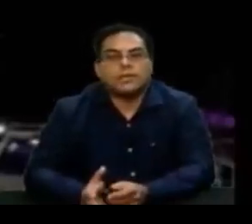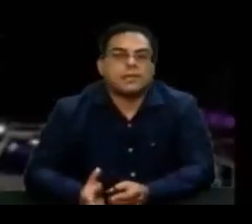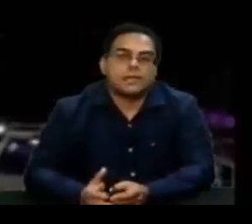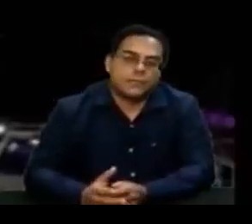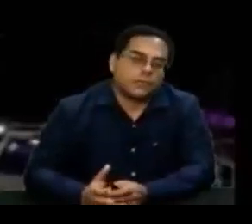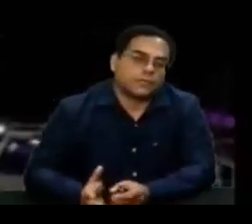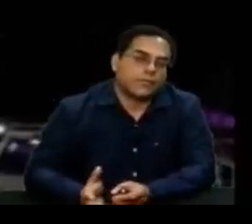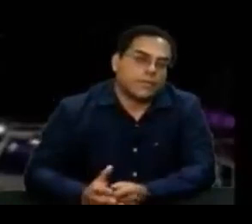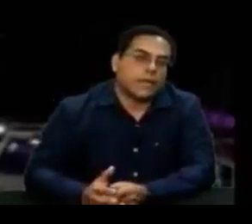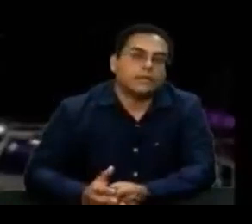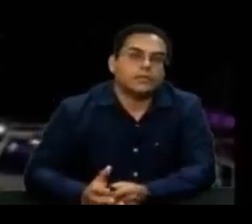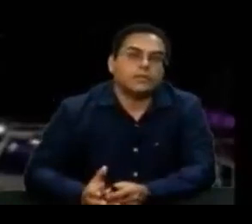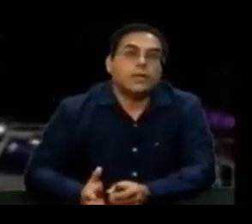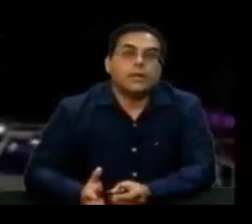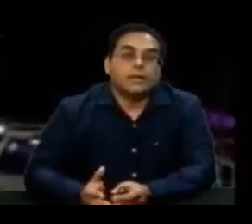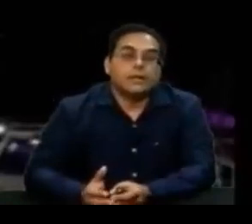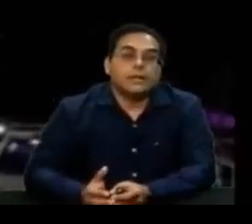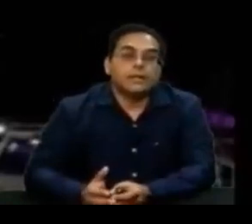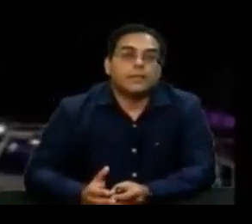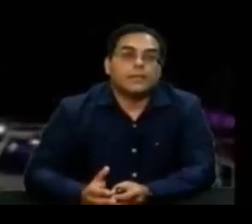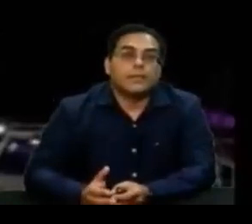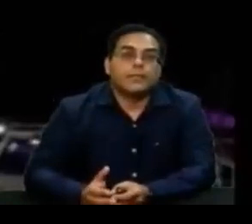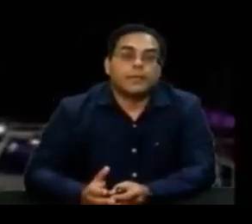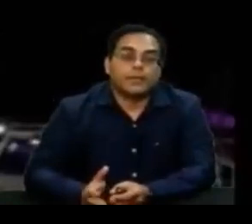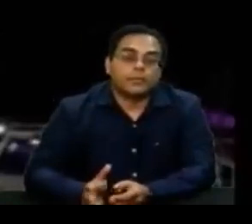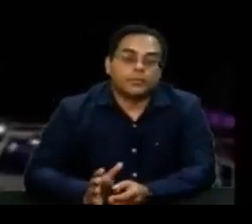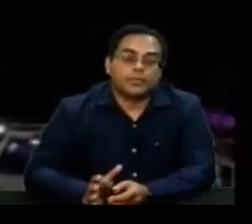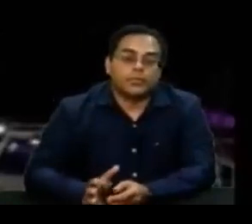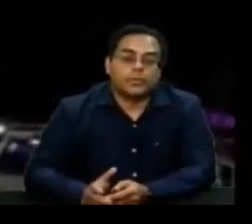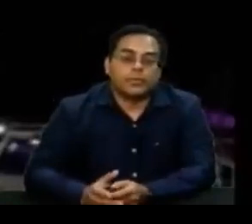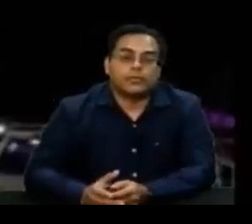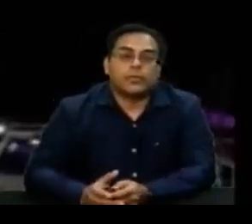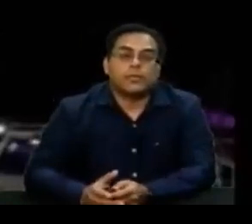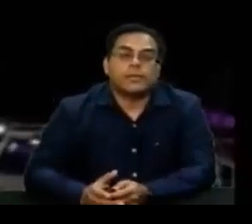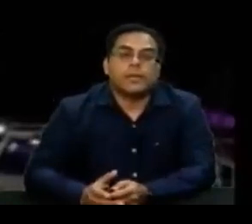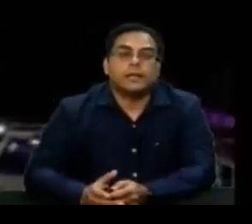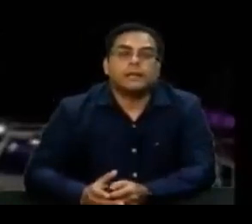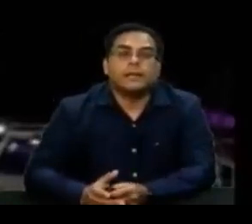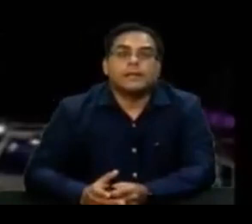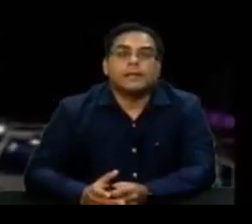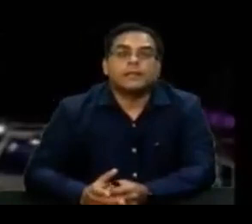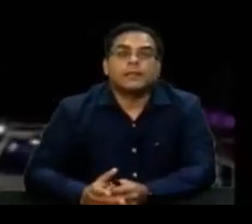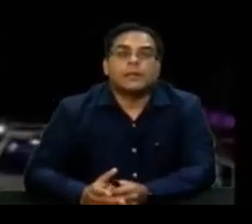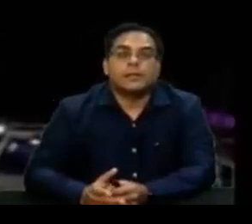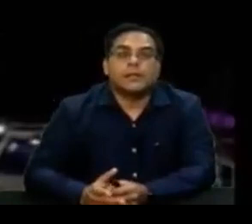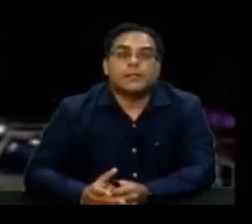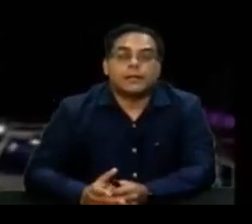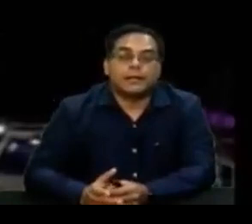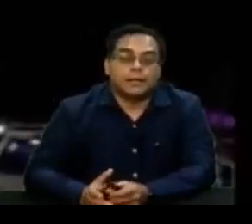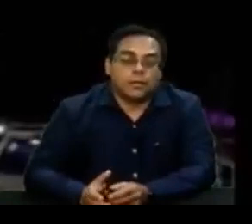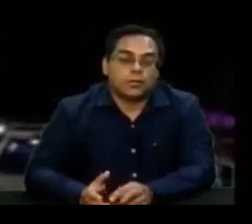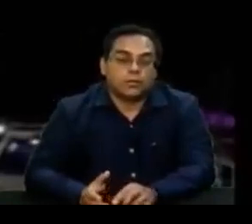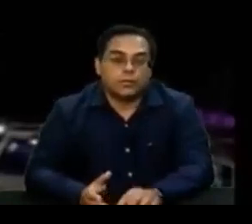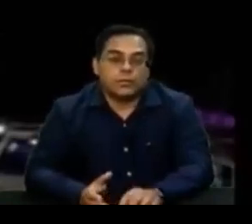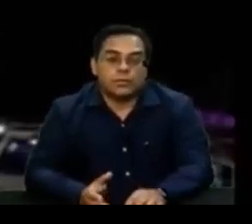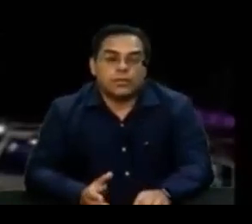y 3, fracturas panfaciales, pero esto lo platicamos un poco más adelante. Las fracturas en la parte